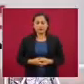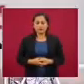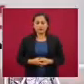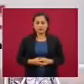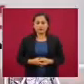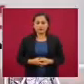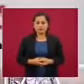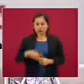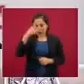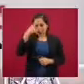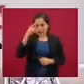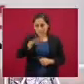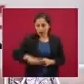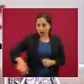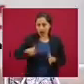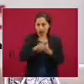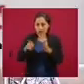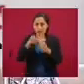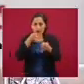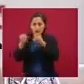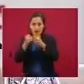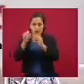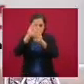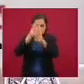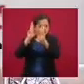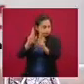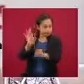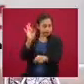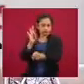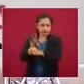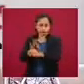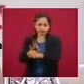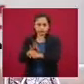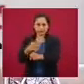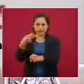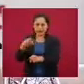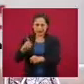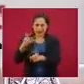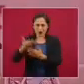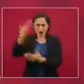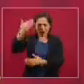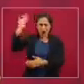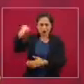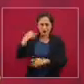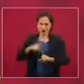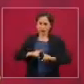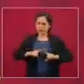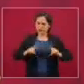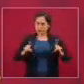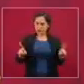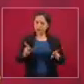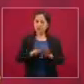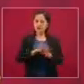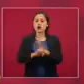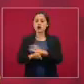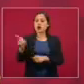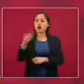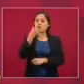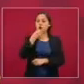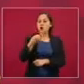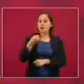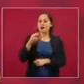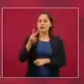de los medios de información. Lo que pasaba anteriormente, lo que hicieron con Gutiérrez